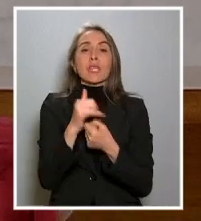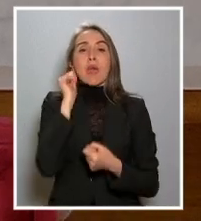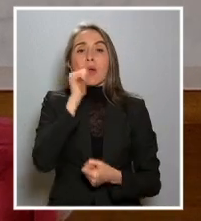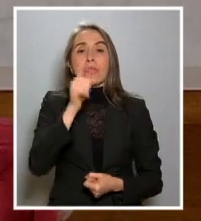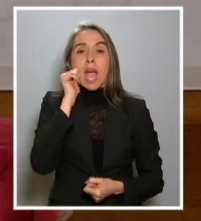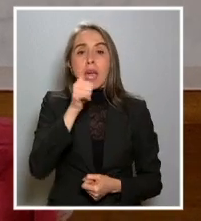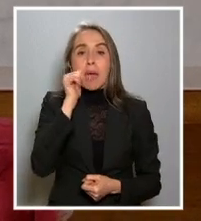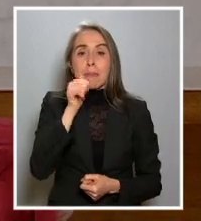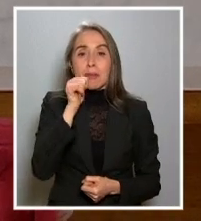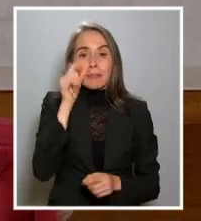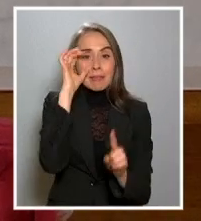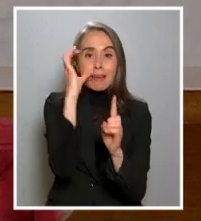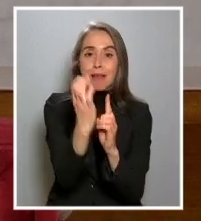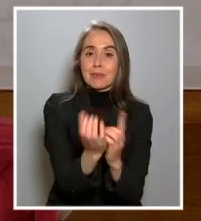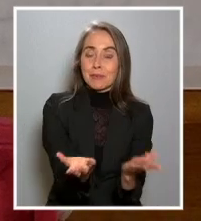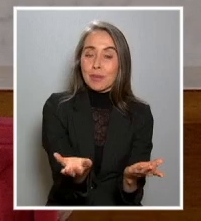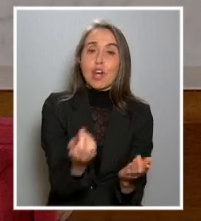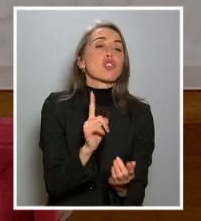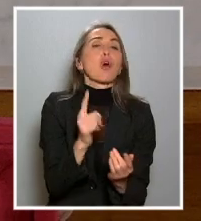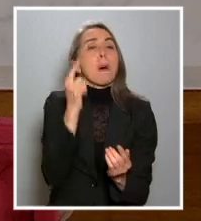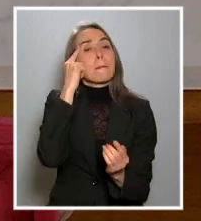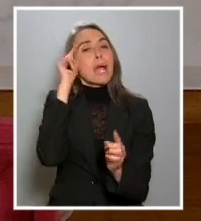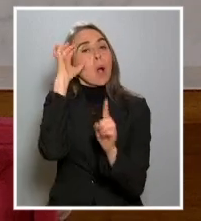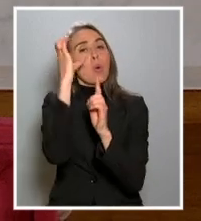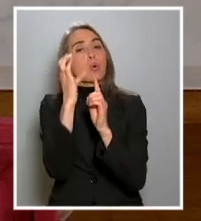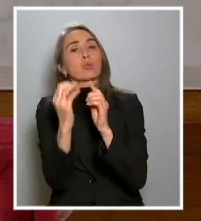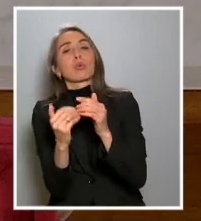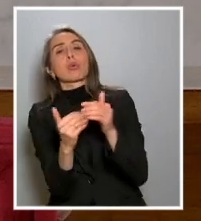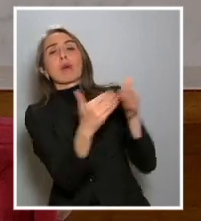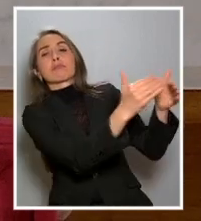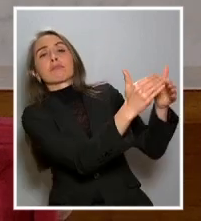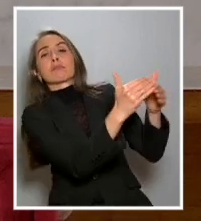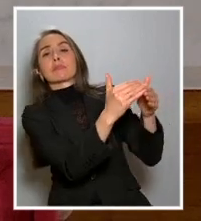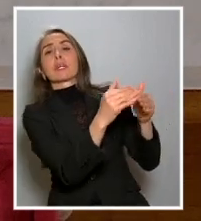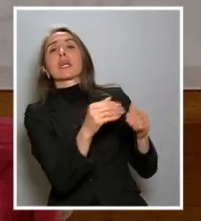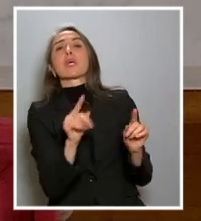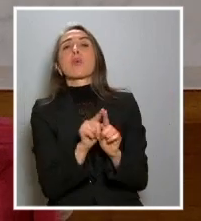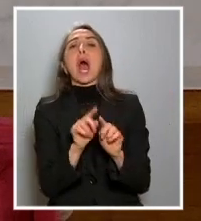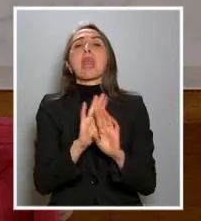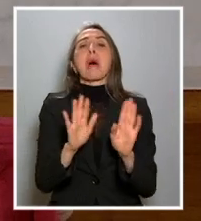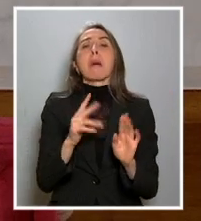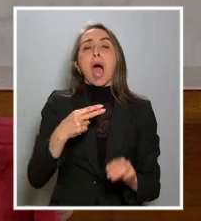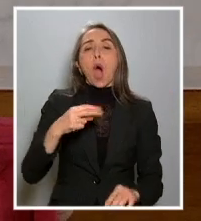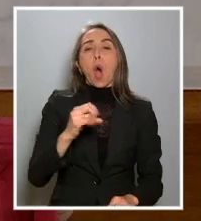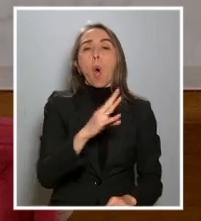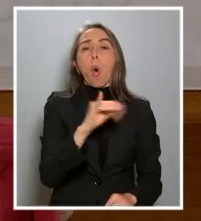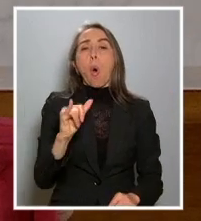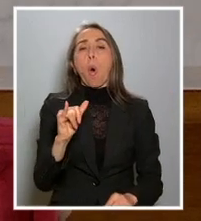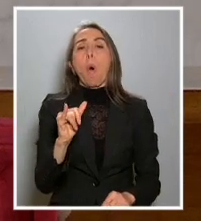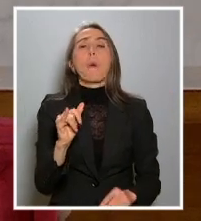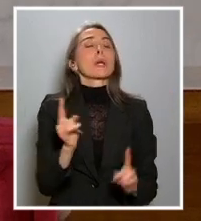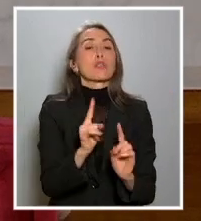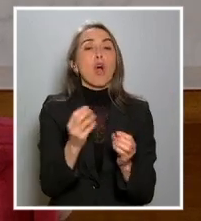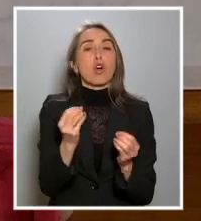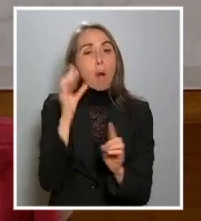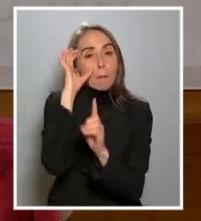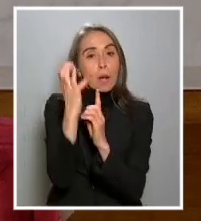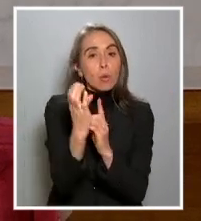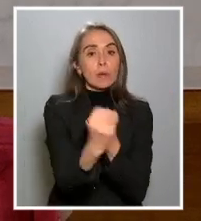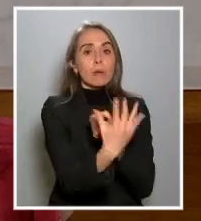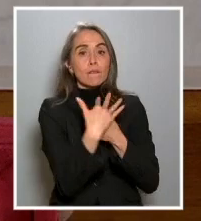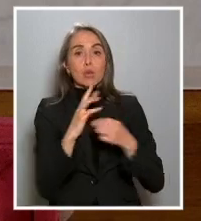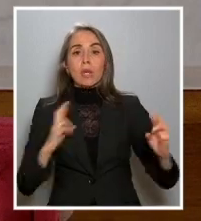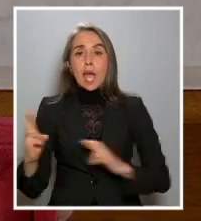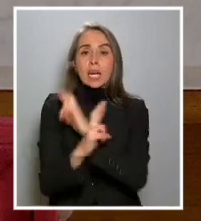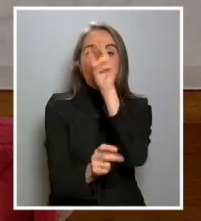cotidianidad. No como algo exento, no como un hobby. Cómo incide en nuestras relaciones sociales, en